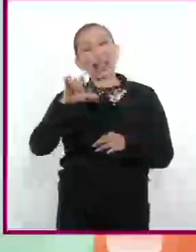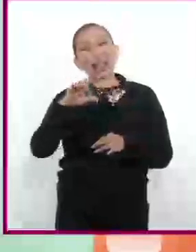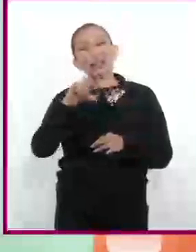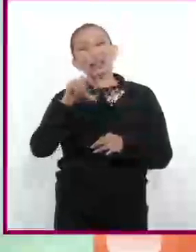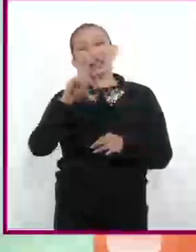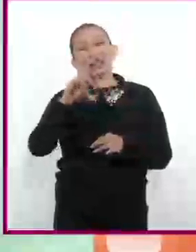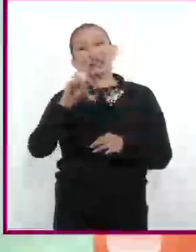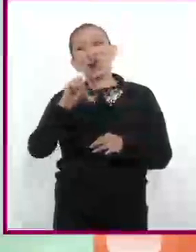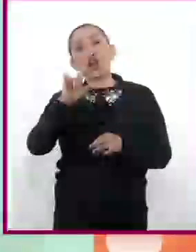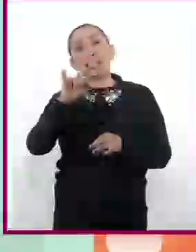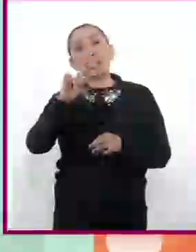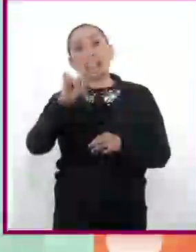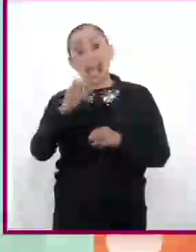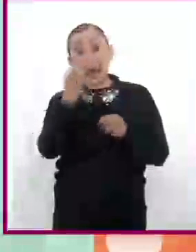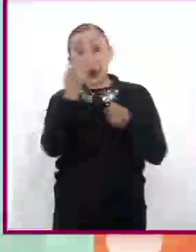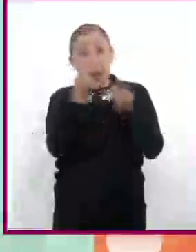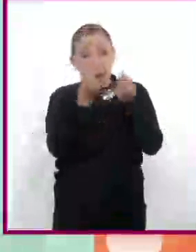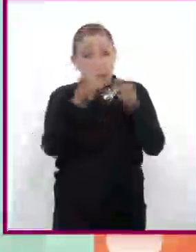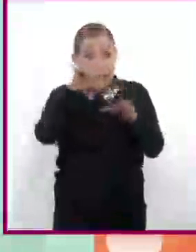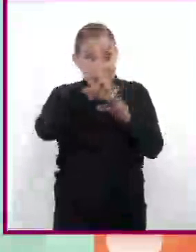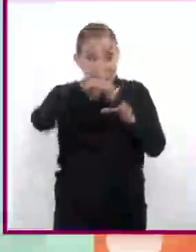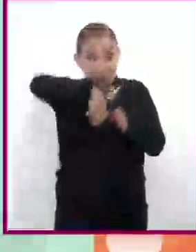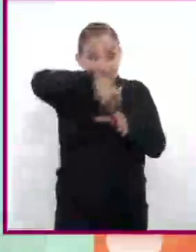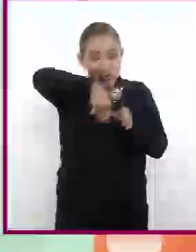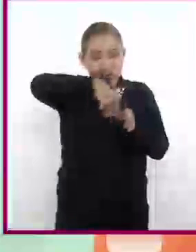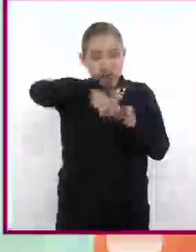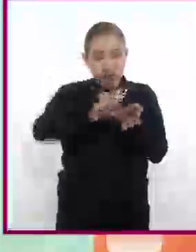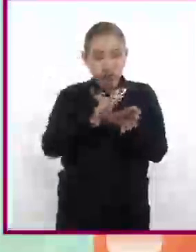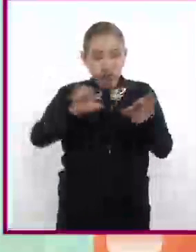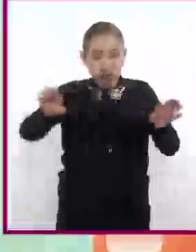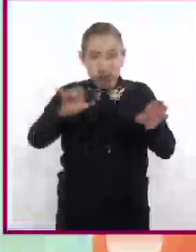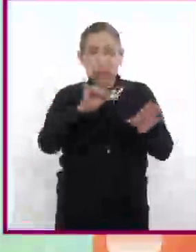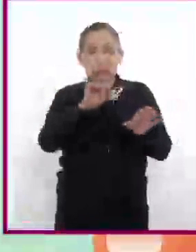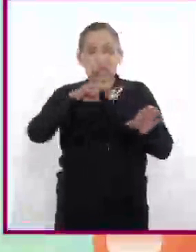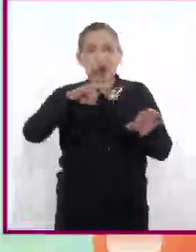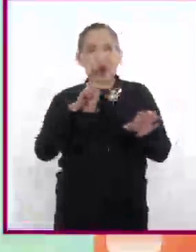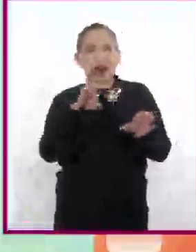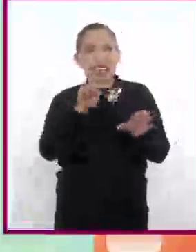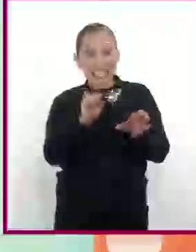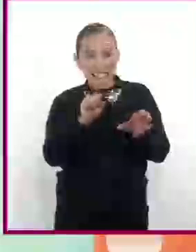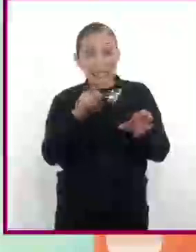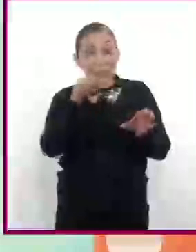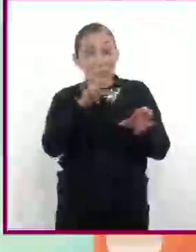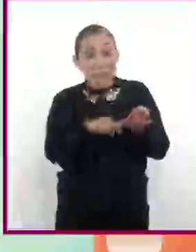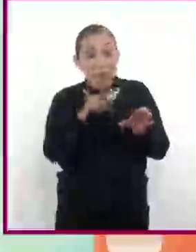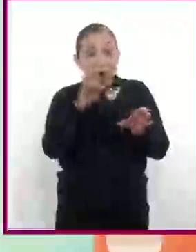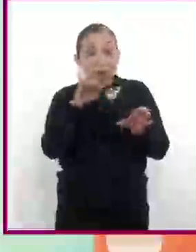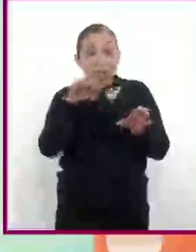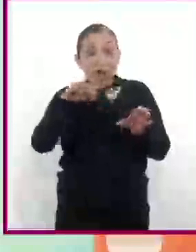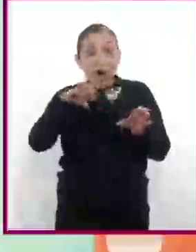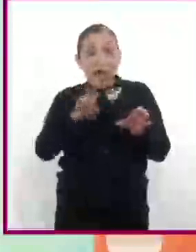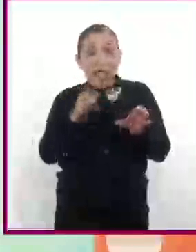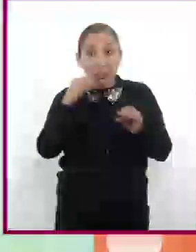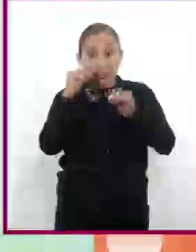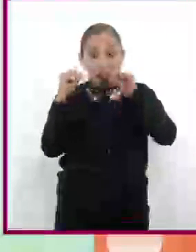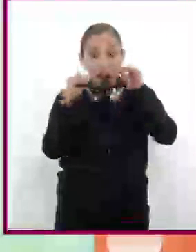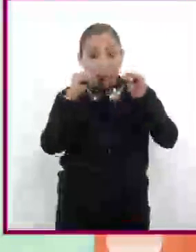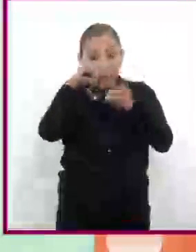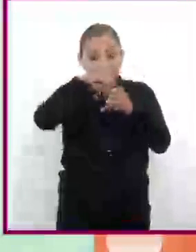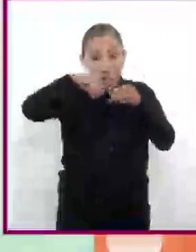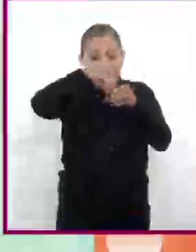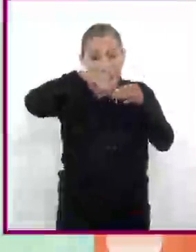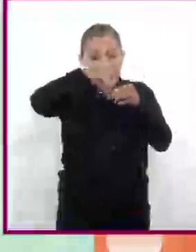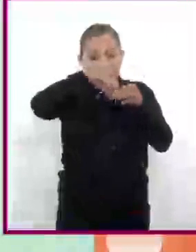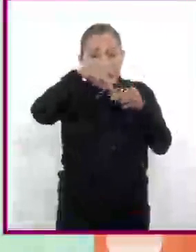suponer que algunas sustancias en disolución se separan en iones, y que es justamente la carga de los iones y su movimiento en la